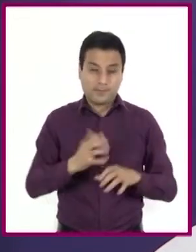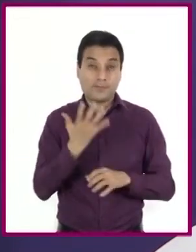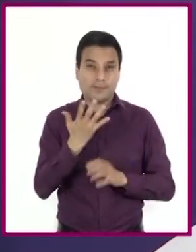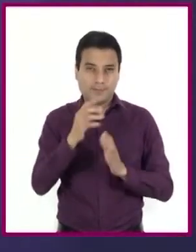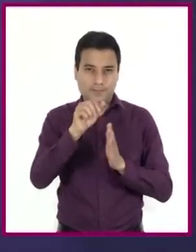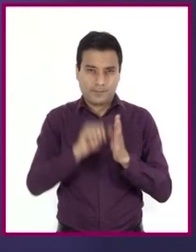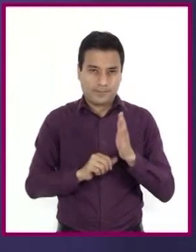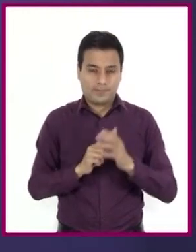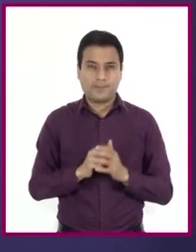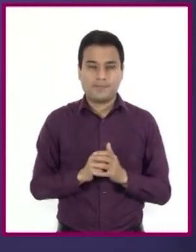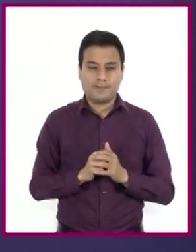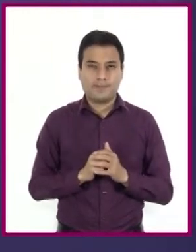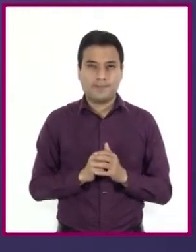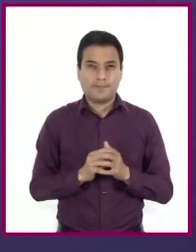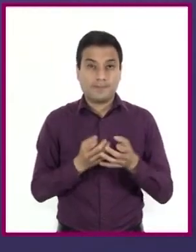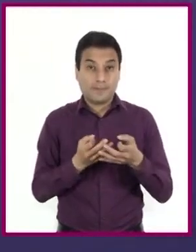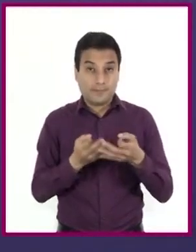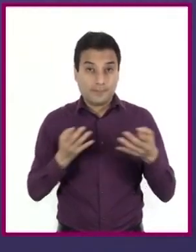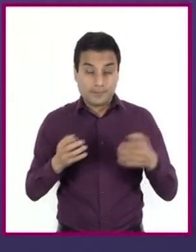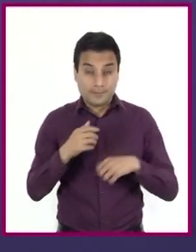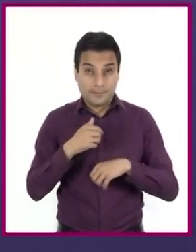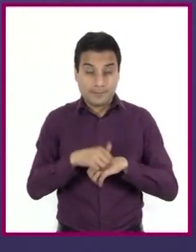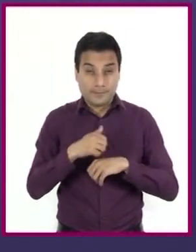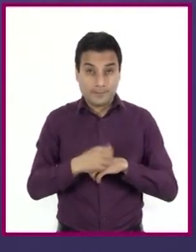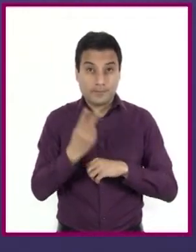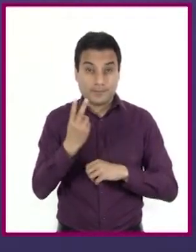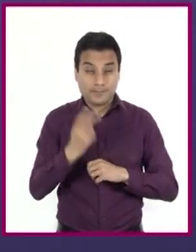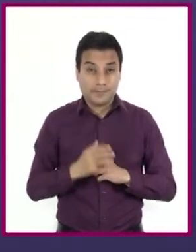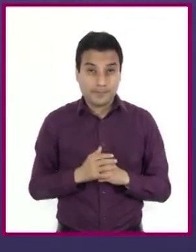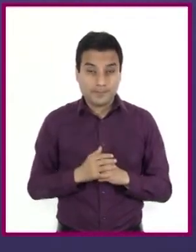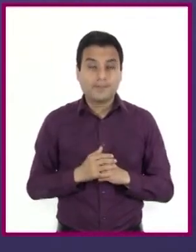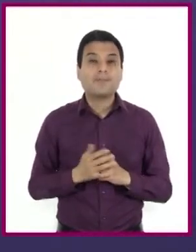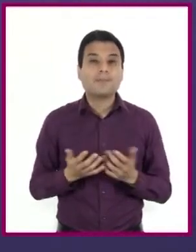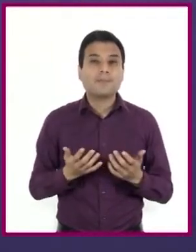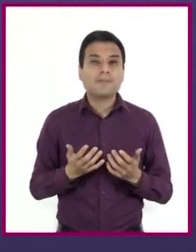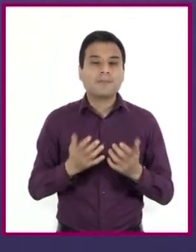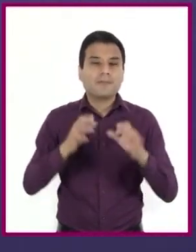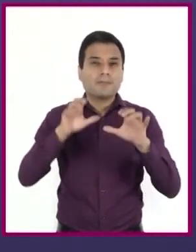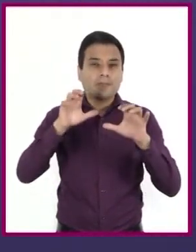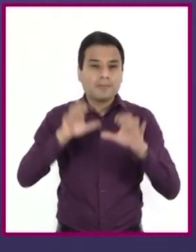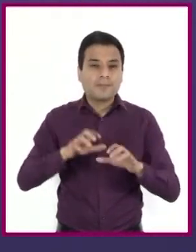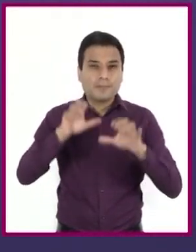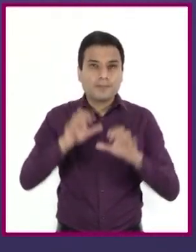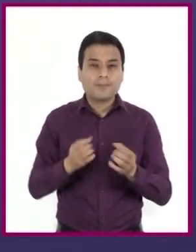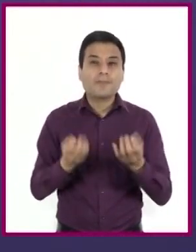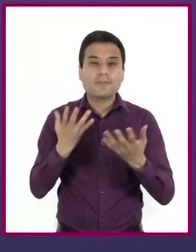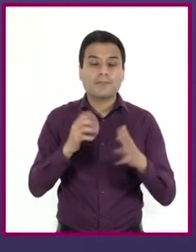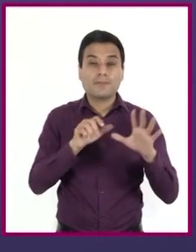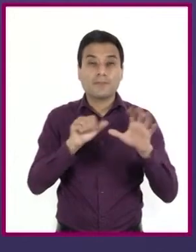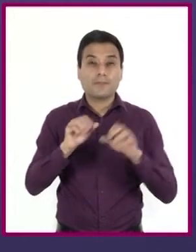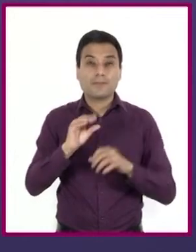meses. En el segundo terreno, el registro de agua pluvial es de